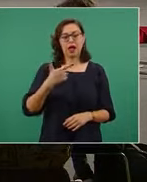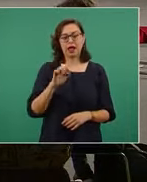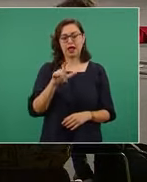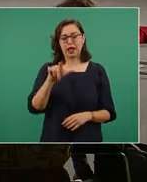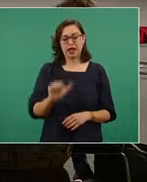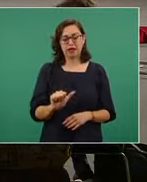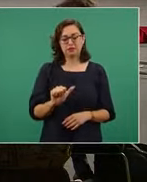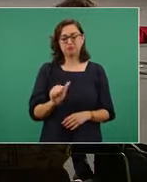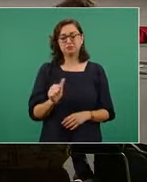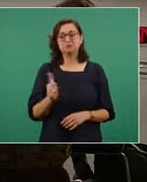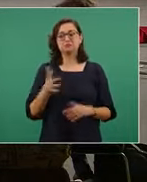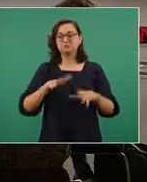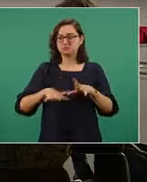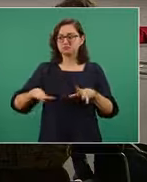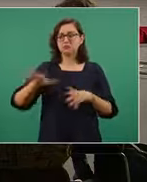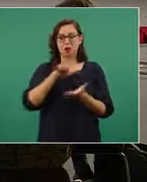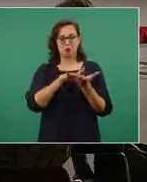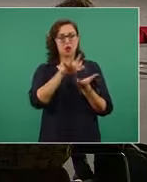52 de aprobación,